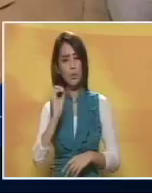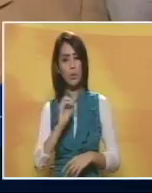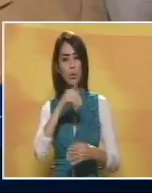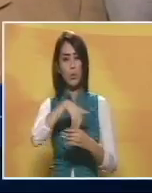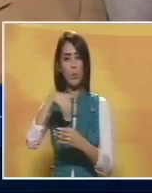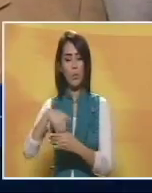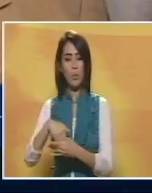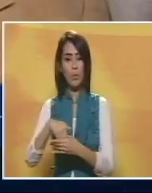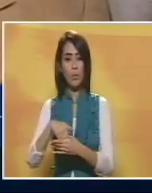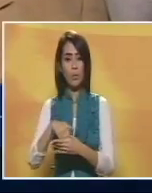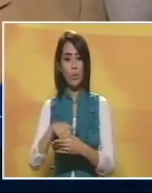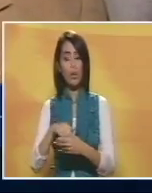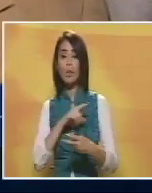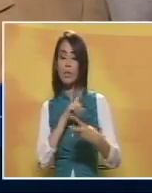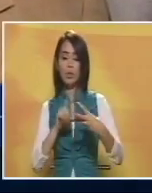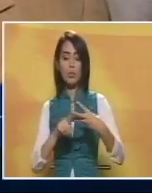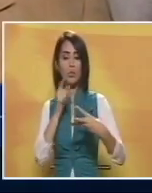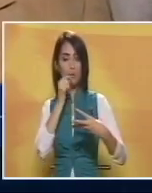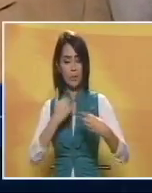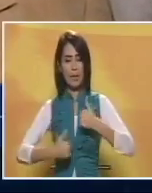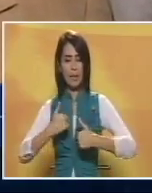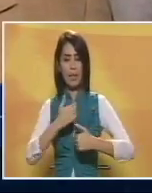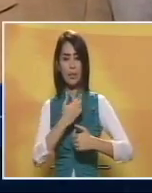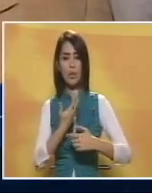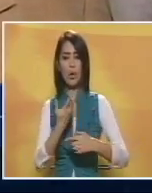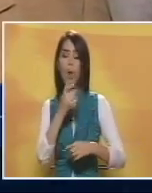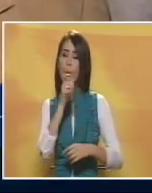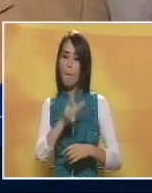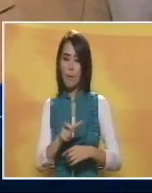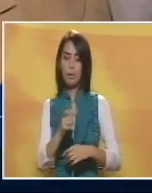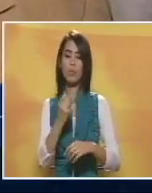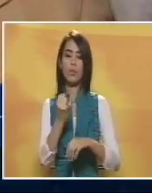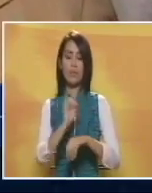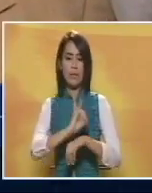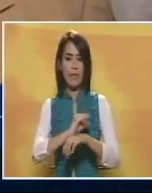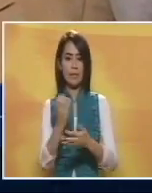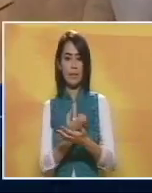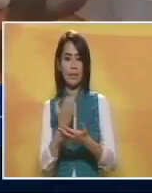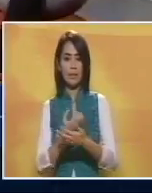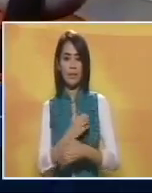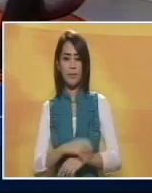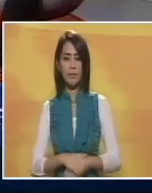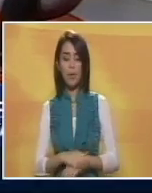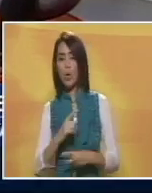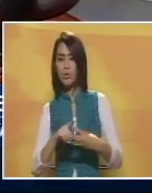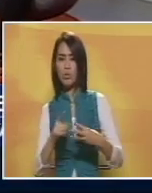votos y el señor Bertucci saca el 10% de los votos. Los otros candidatos no aparecen.